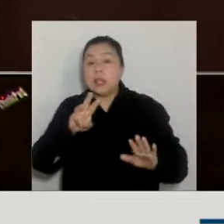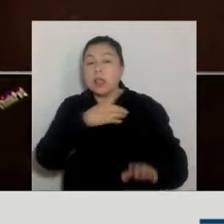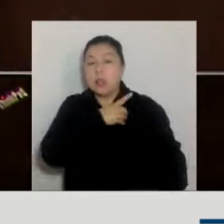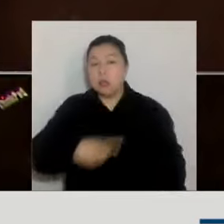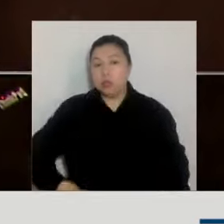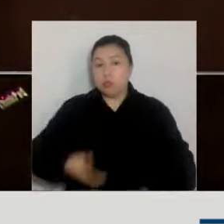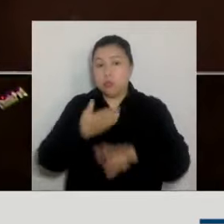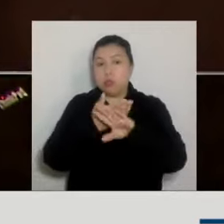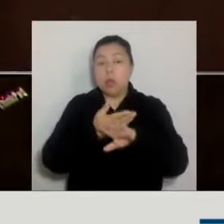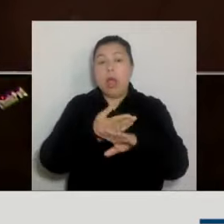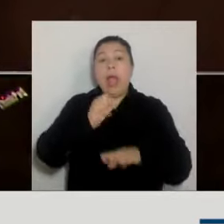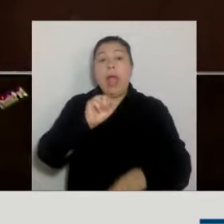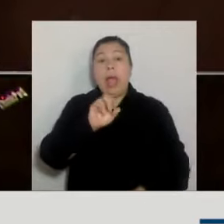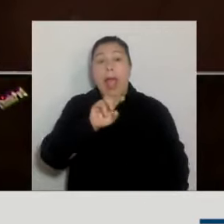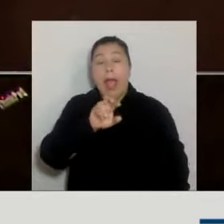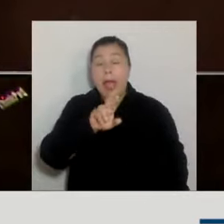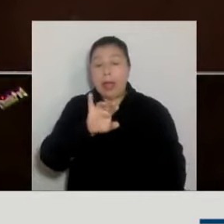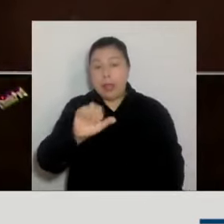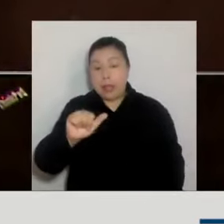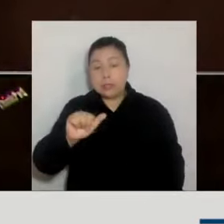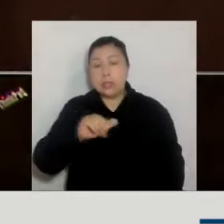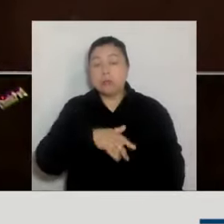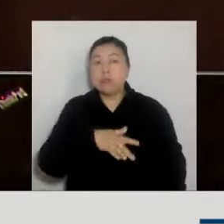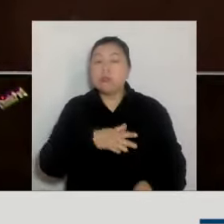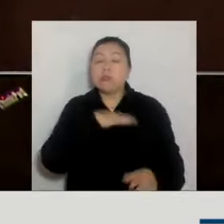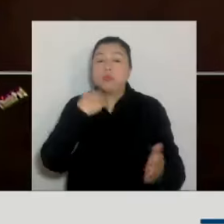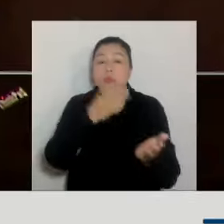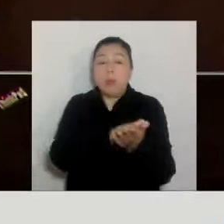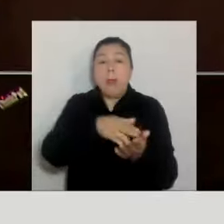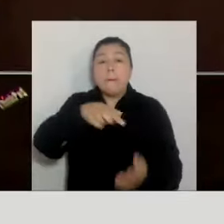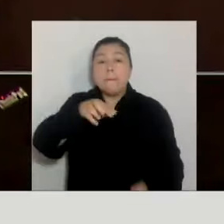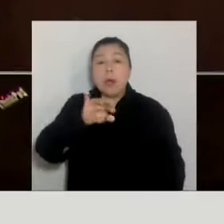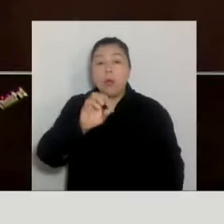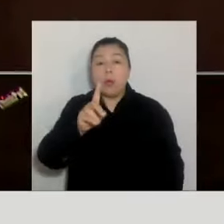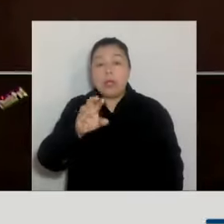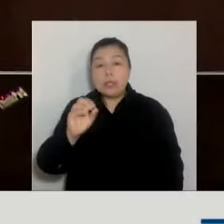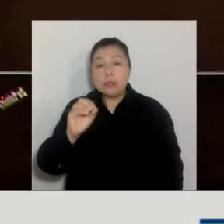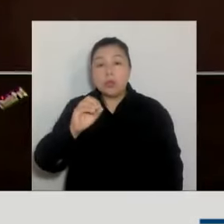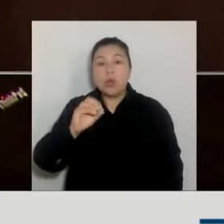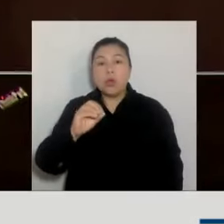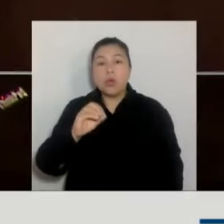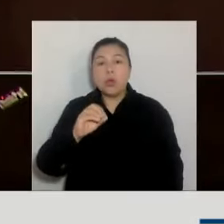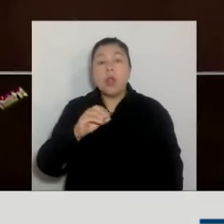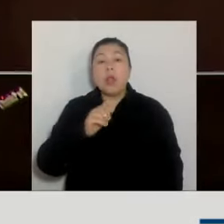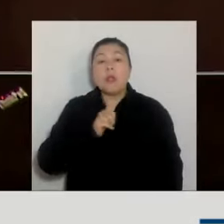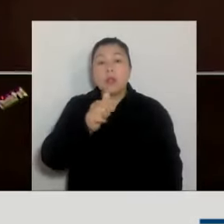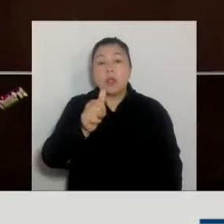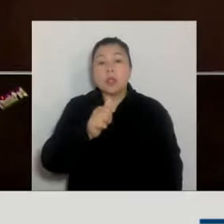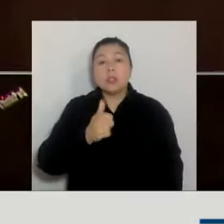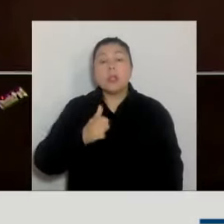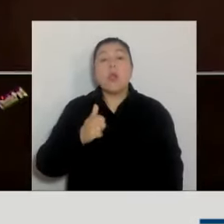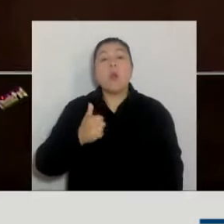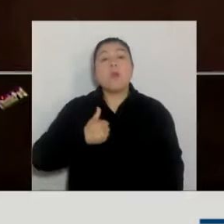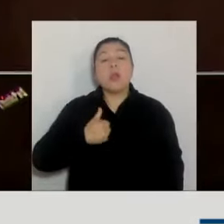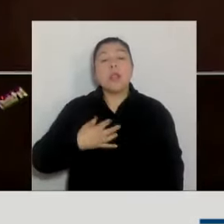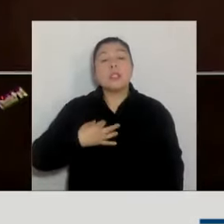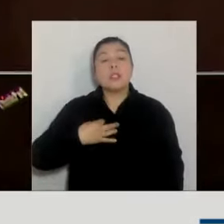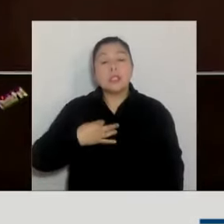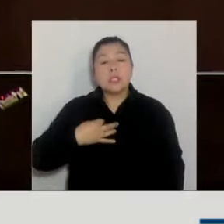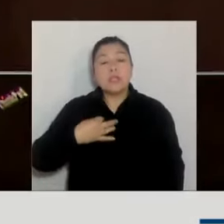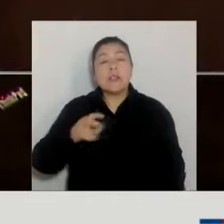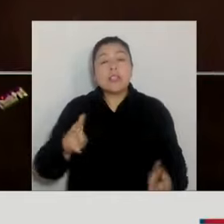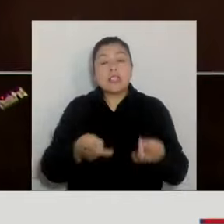araya por el sensible fallecimiento de Don Mauricio Arriaza chicas director de la Policía Nacional Civil del El Salvador tras